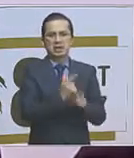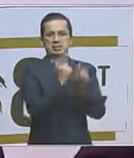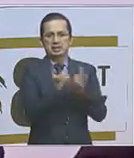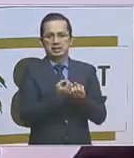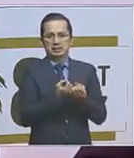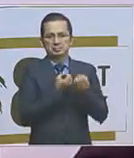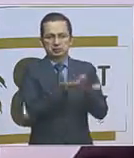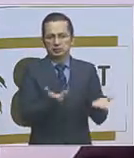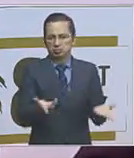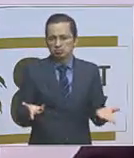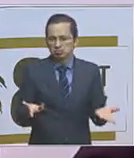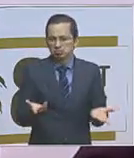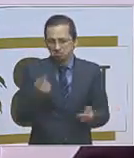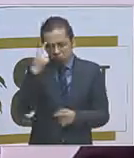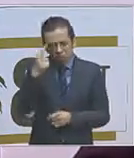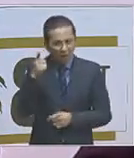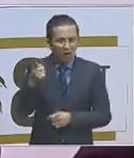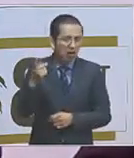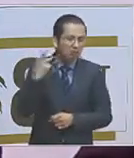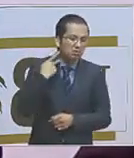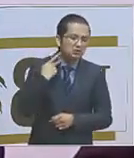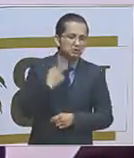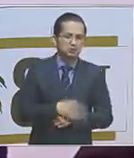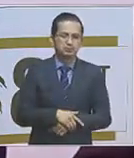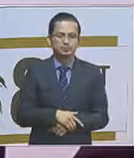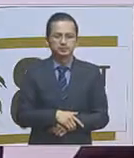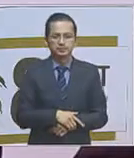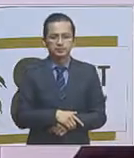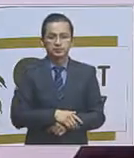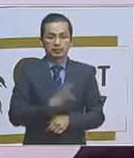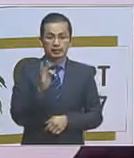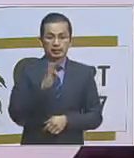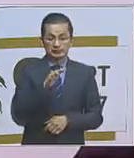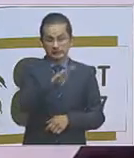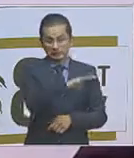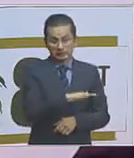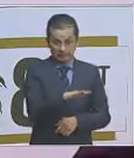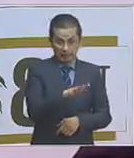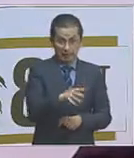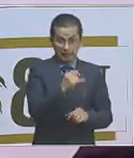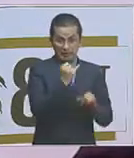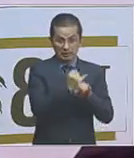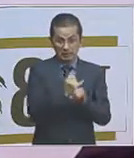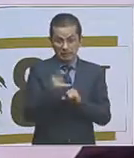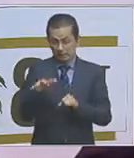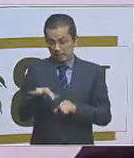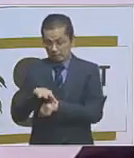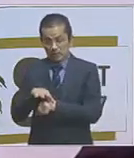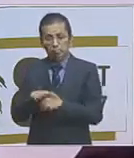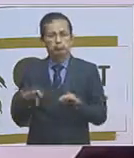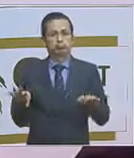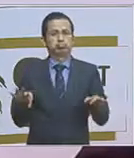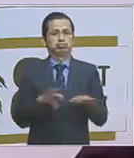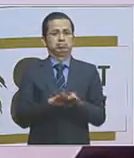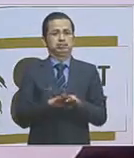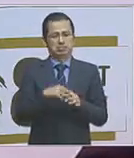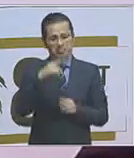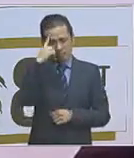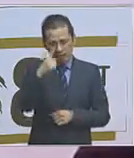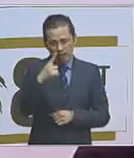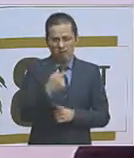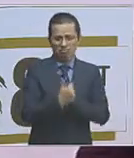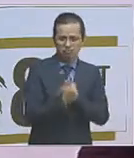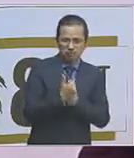control del discurso político y a pesar de que ambos mundos inciden significativamente sobre el desarrollo y los resultados electorales